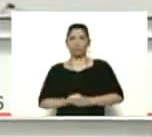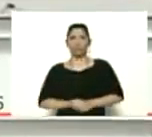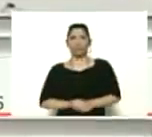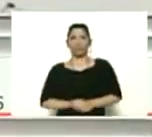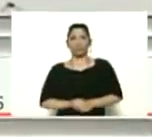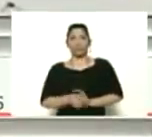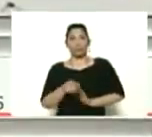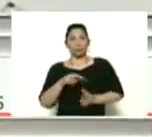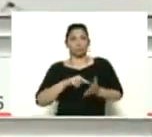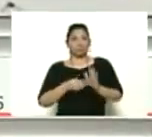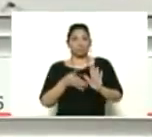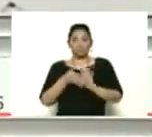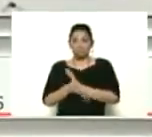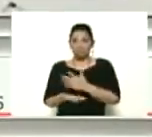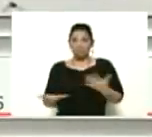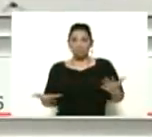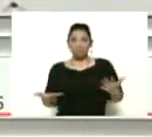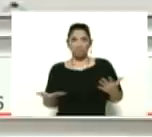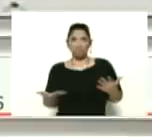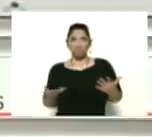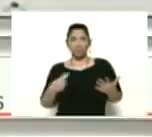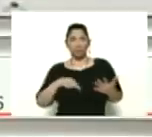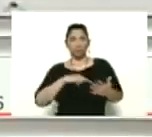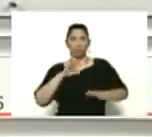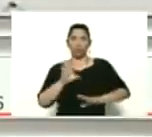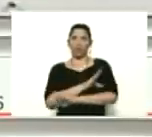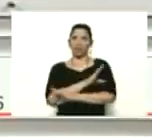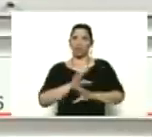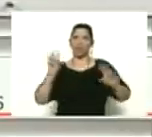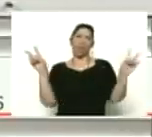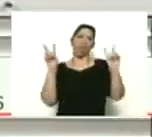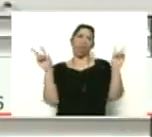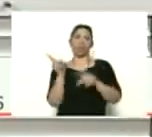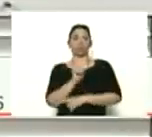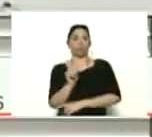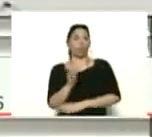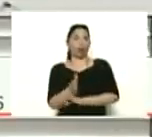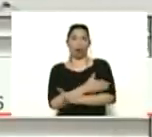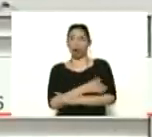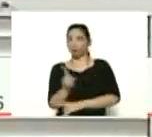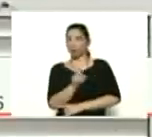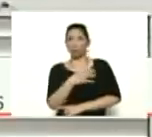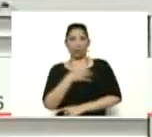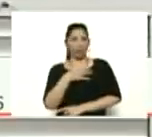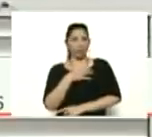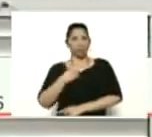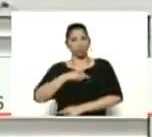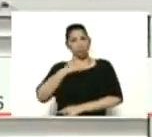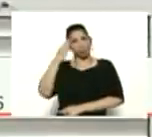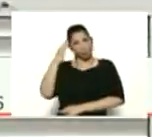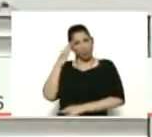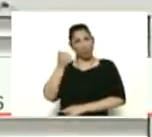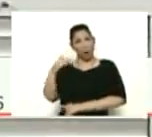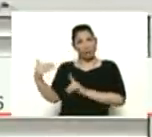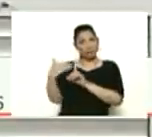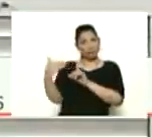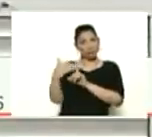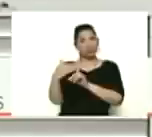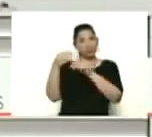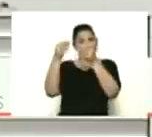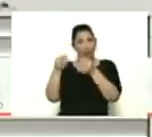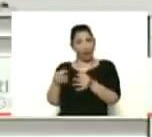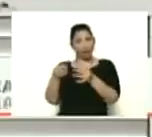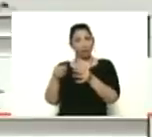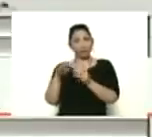Eso no quiere decir que cantemos victoria tempranamente, porque sabemos que hay amenazas reales